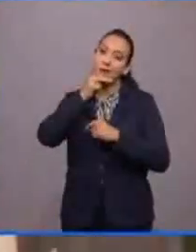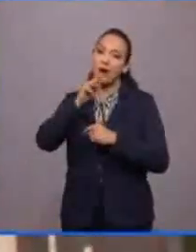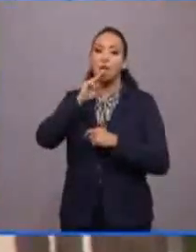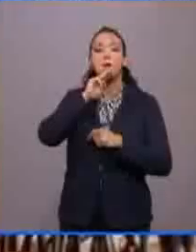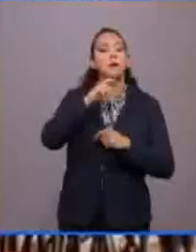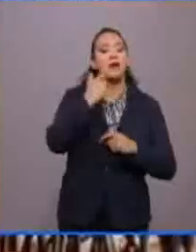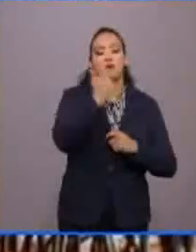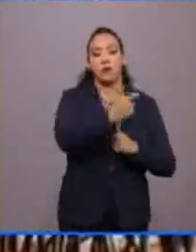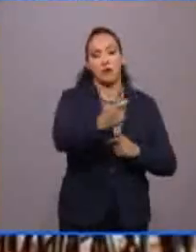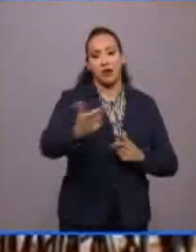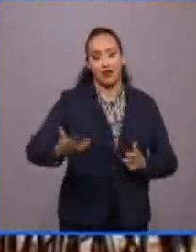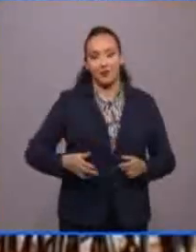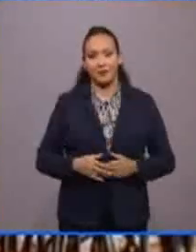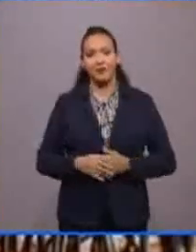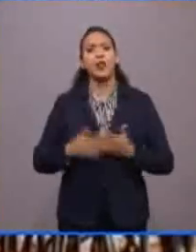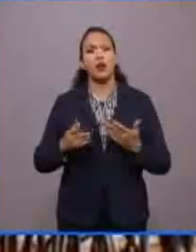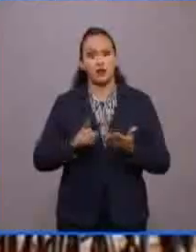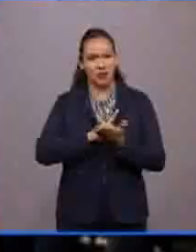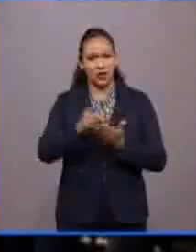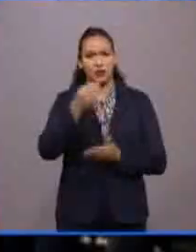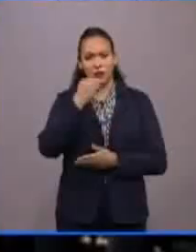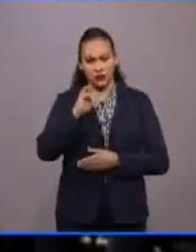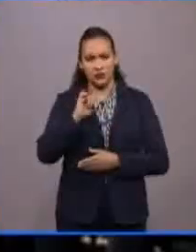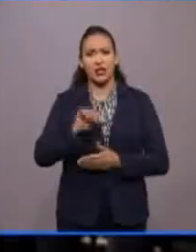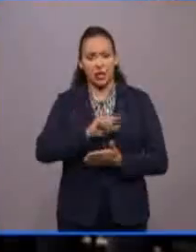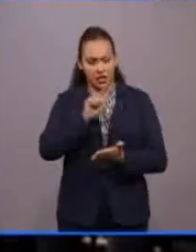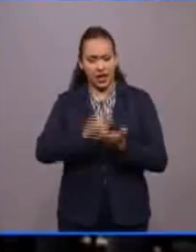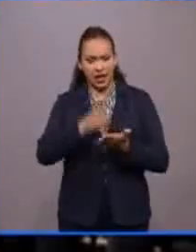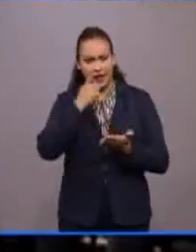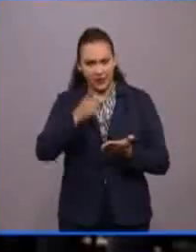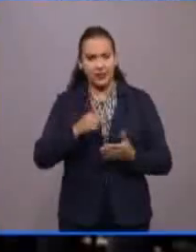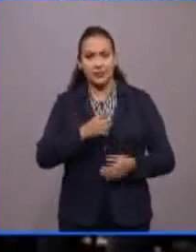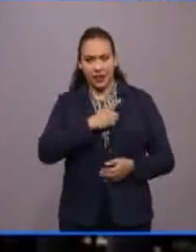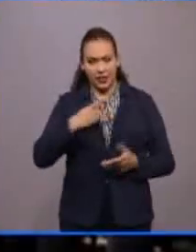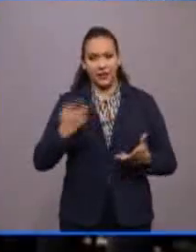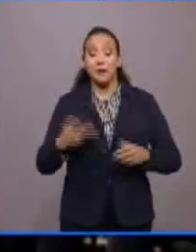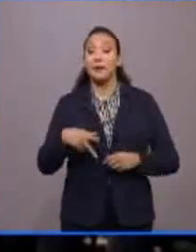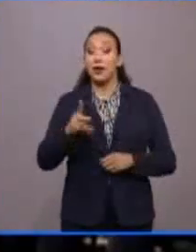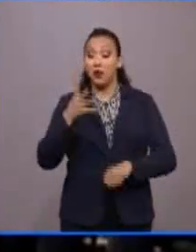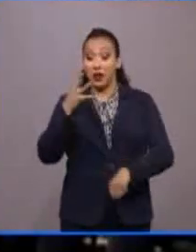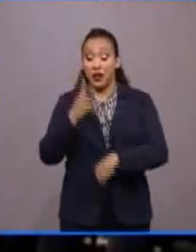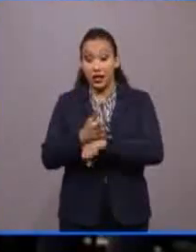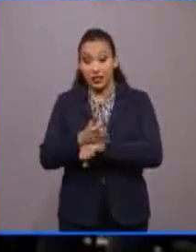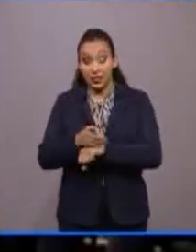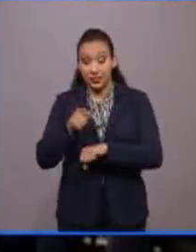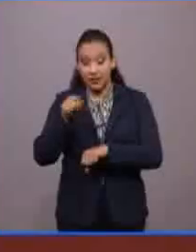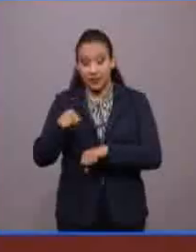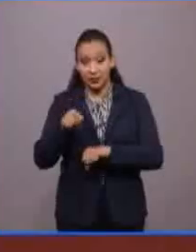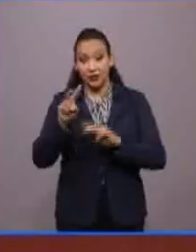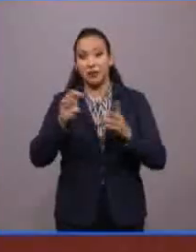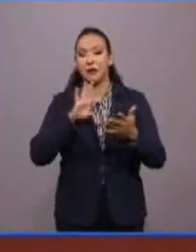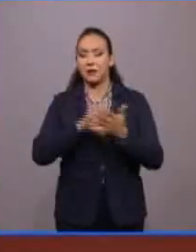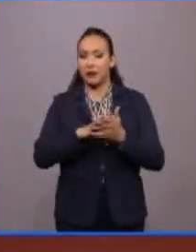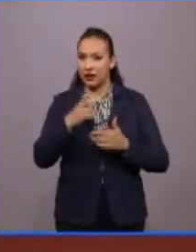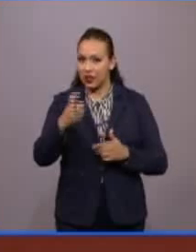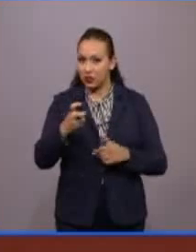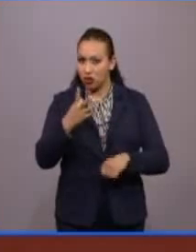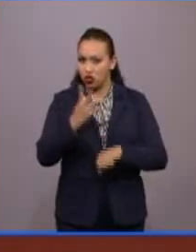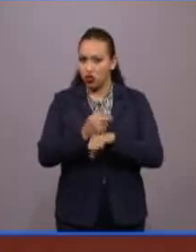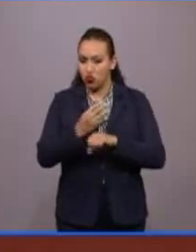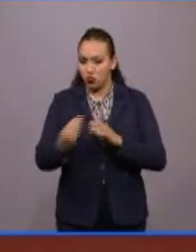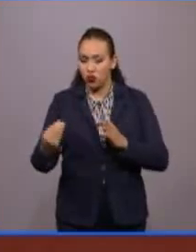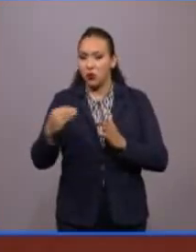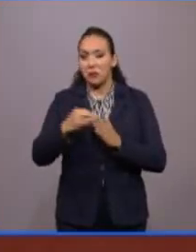cónyuge. Si bien el derecho a los alimentos se encuentra en la legislación civil, la sanción prevista en la legislación penal es una solución